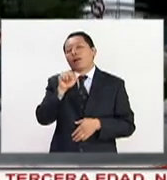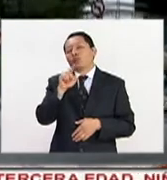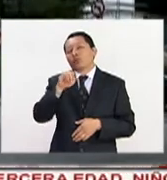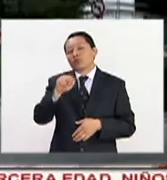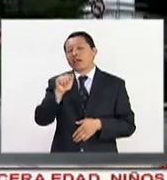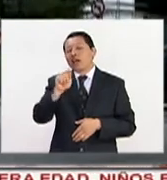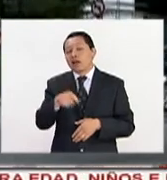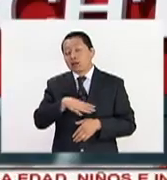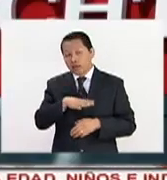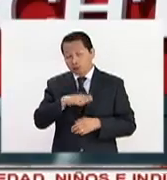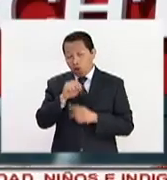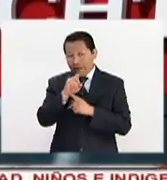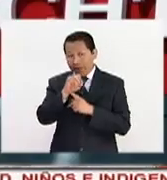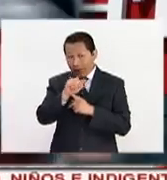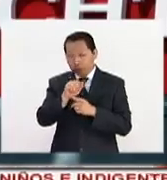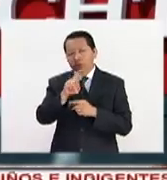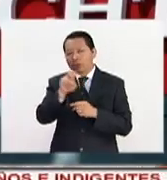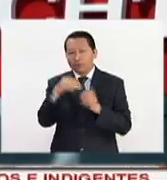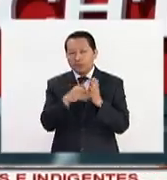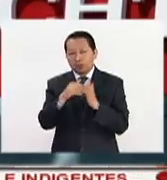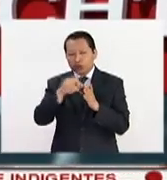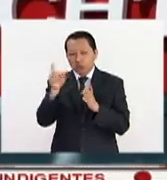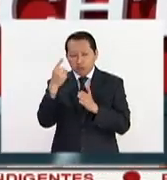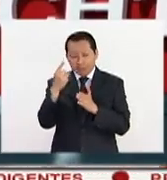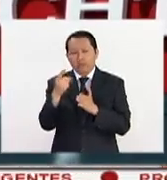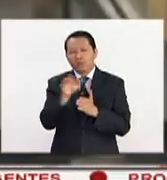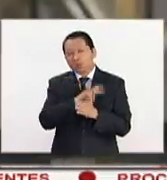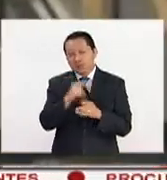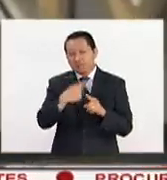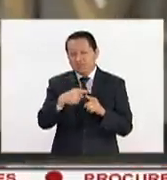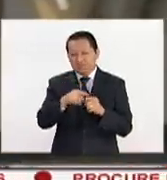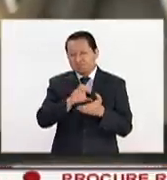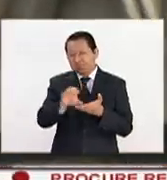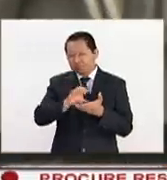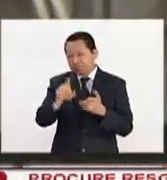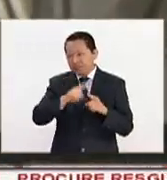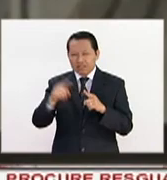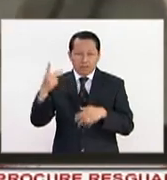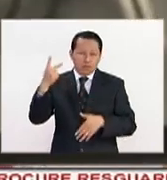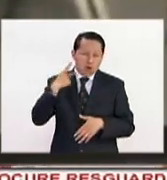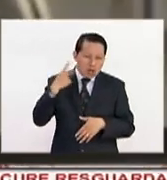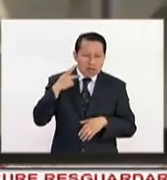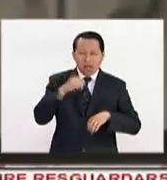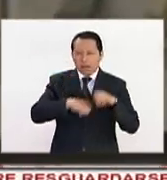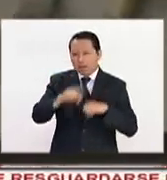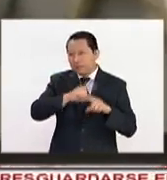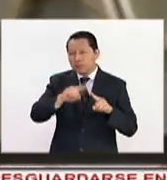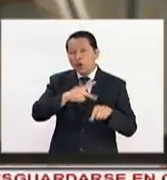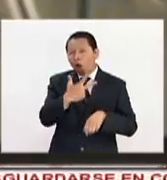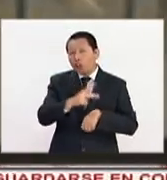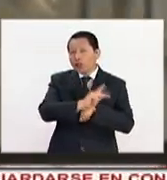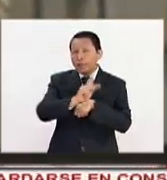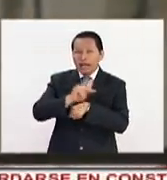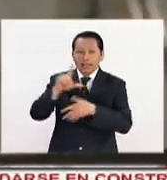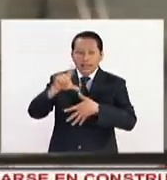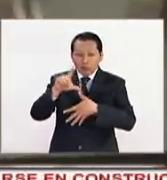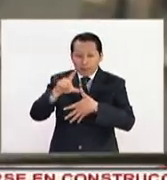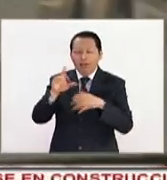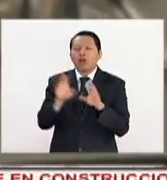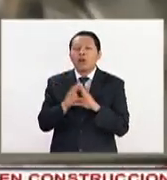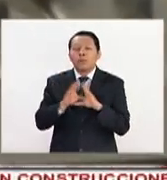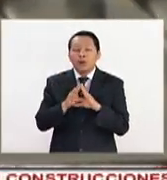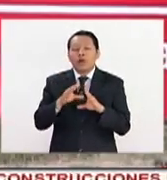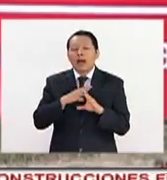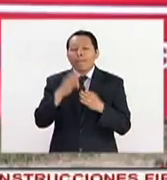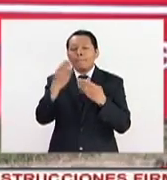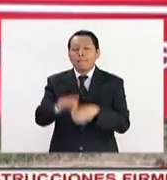la constructora Odebrecht pagó $200 millones en comisiones ilegales a políticos, funcionarios y empresarios de 8 países de Latinoamérica a través de la